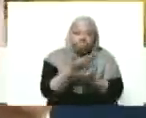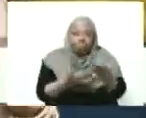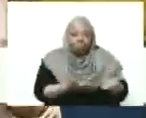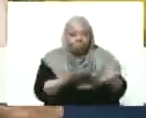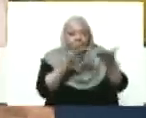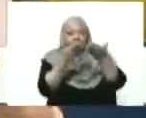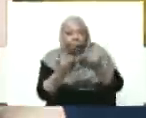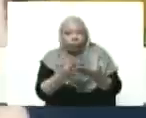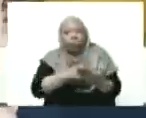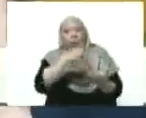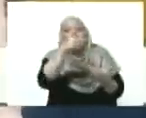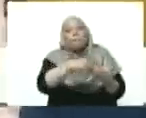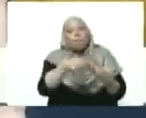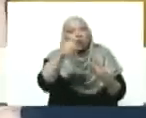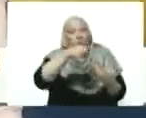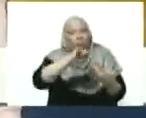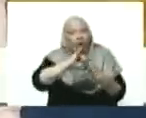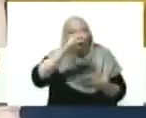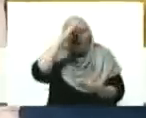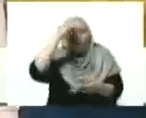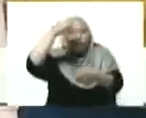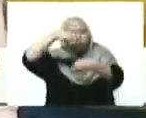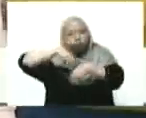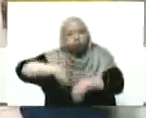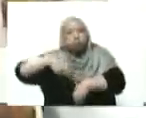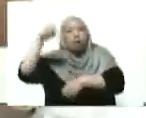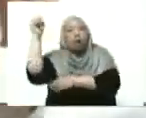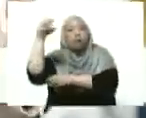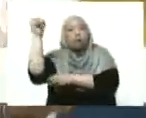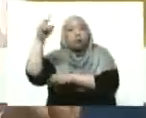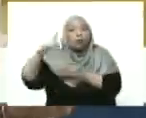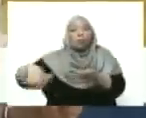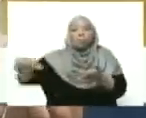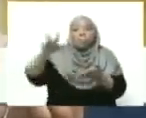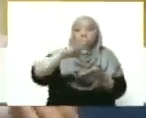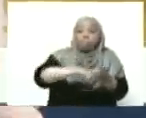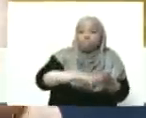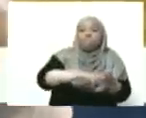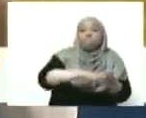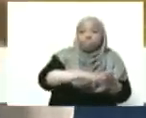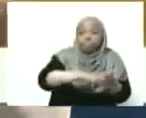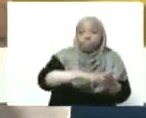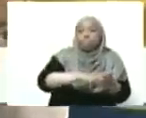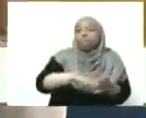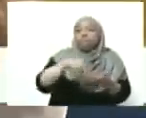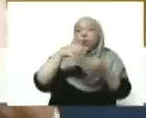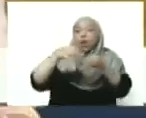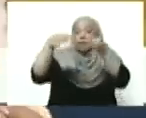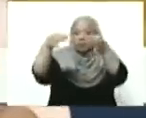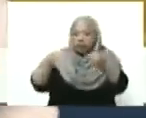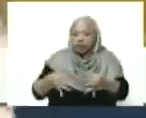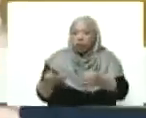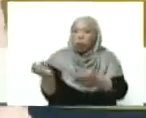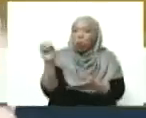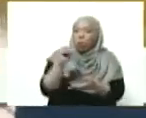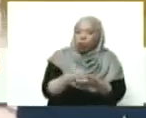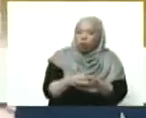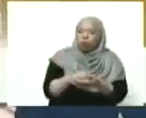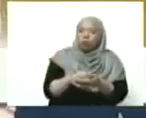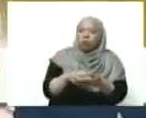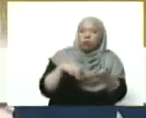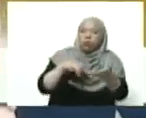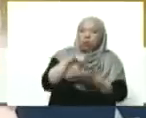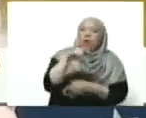un proyecto de acuerdo que ha sido aprobado por el Parlamento venezolano, en el que justamente exigen que se devuelva esta